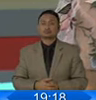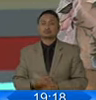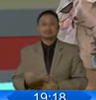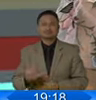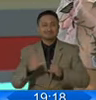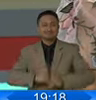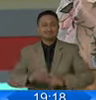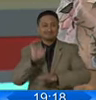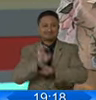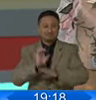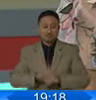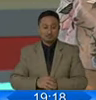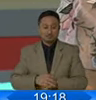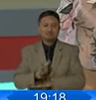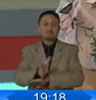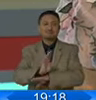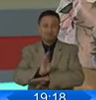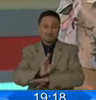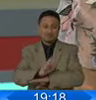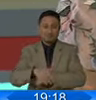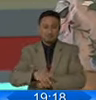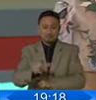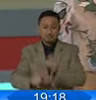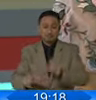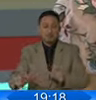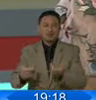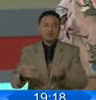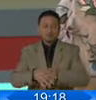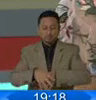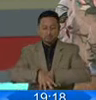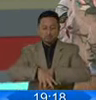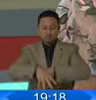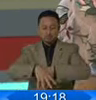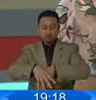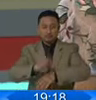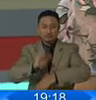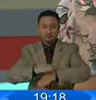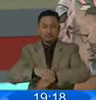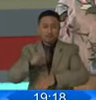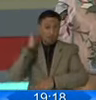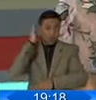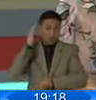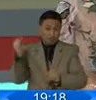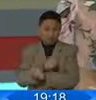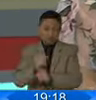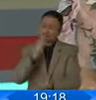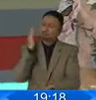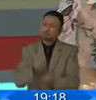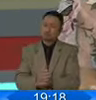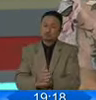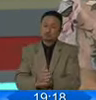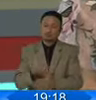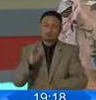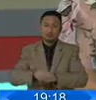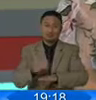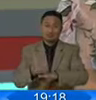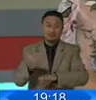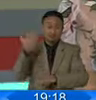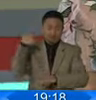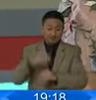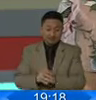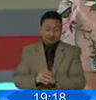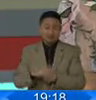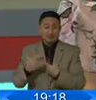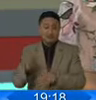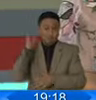Recorremos del país. En la provincia de Zamora Chinchipe, los habitantes realizaron una marcha en contra de la violencia a la mujer tras los últimos asesinatos que